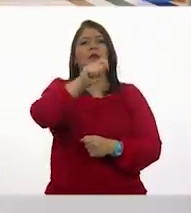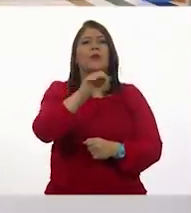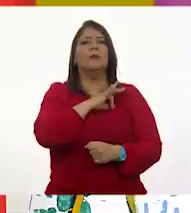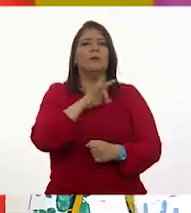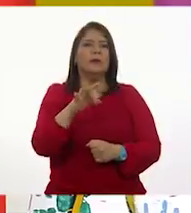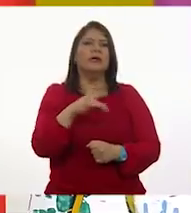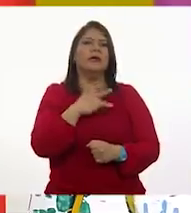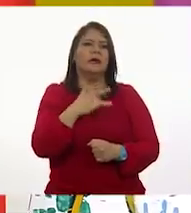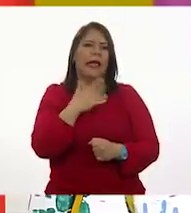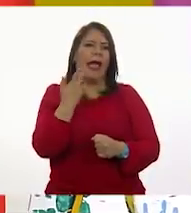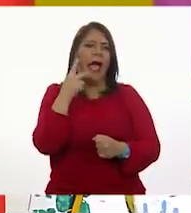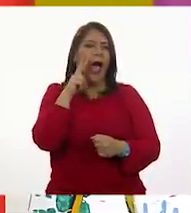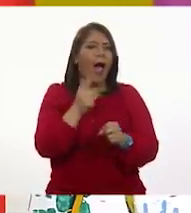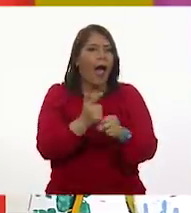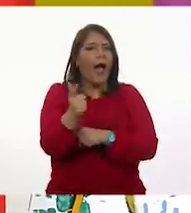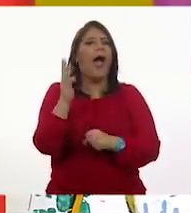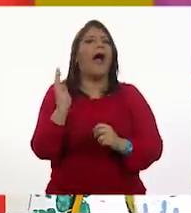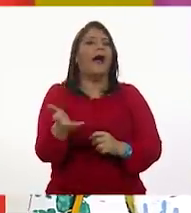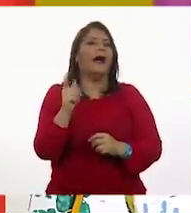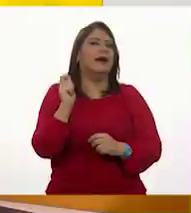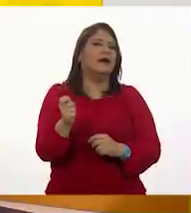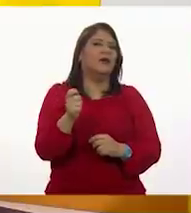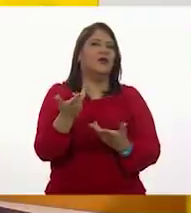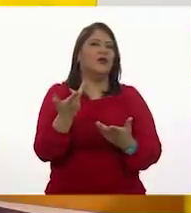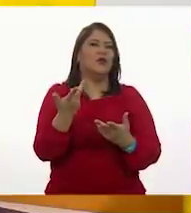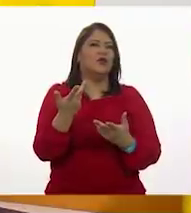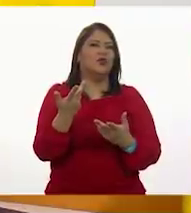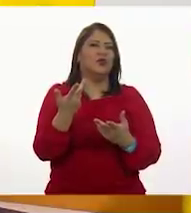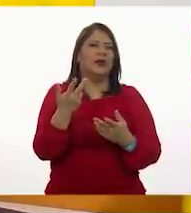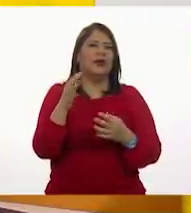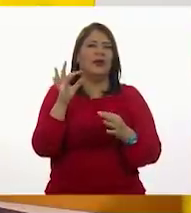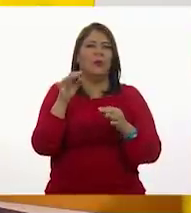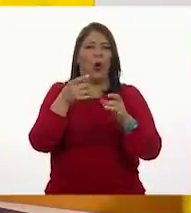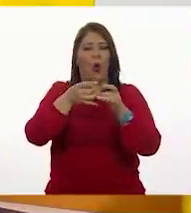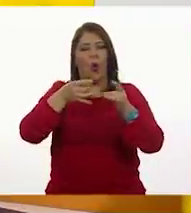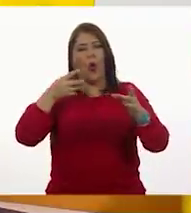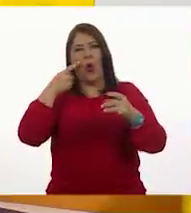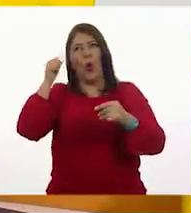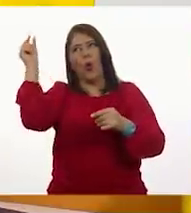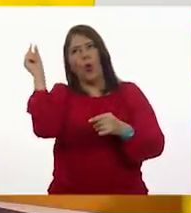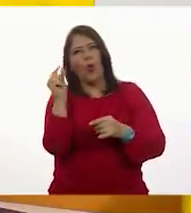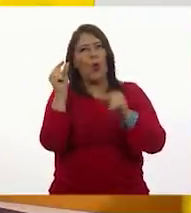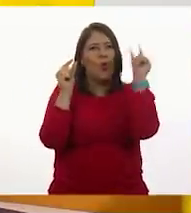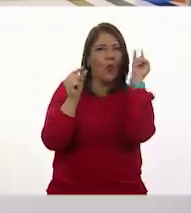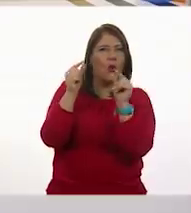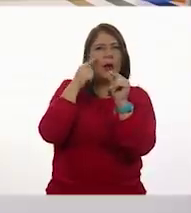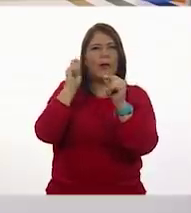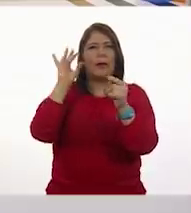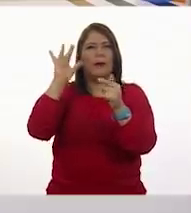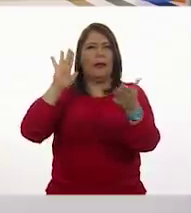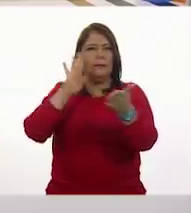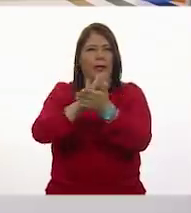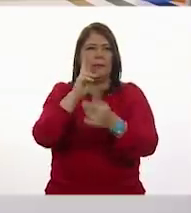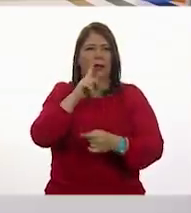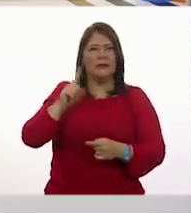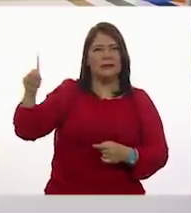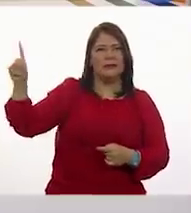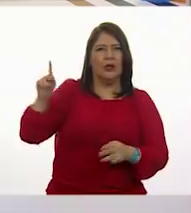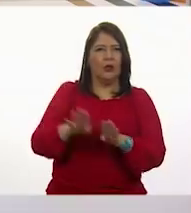detectaron seguramente de qué lado está la flechita. Entonces, ¿dónde la vamos a pegar? ¿Ah? Muy bien.